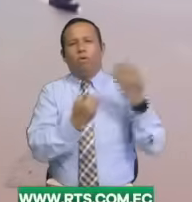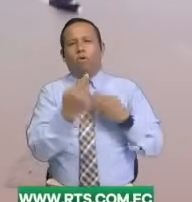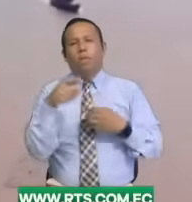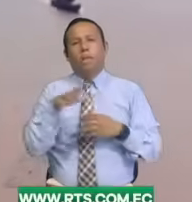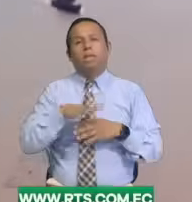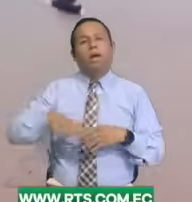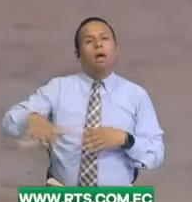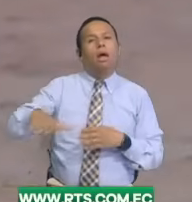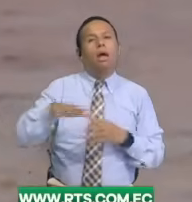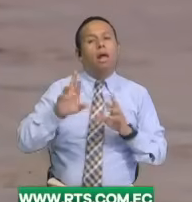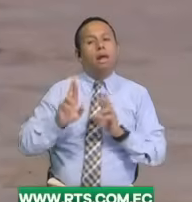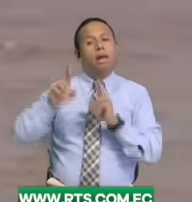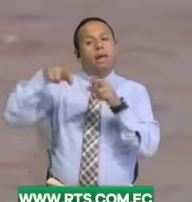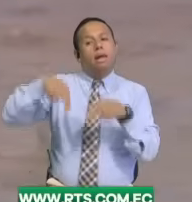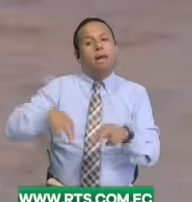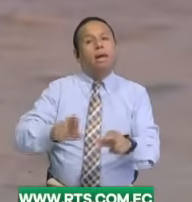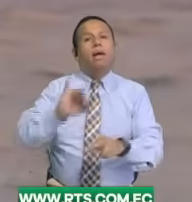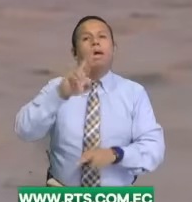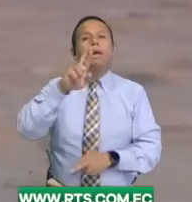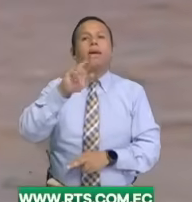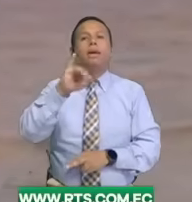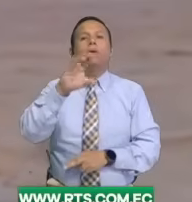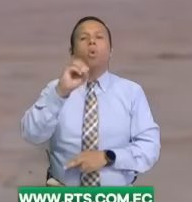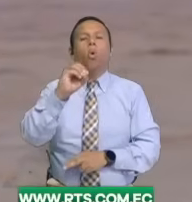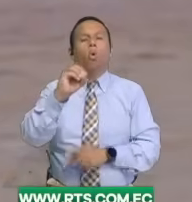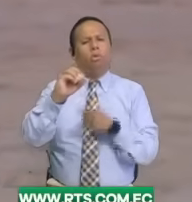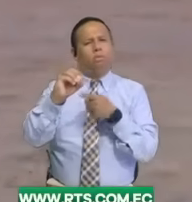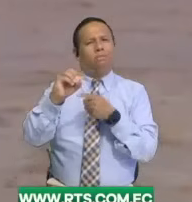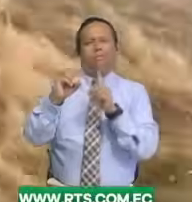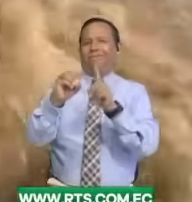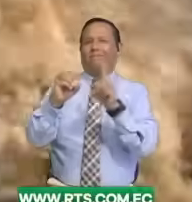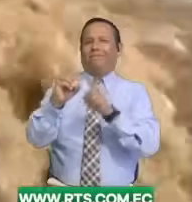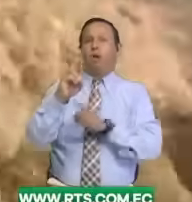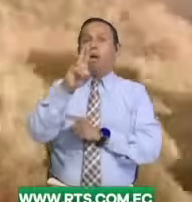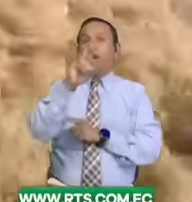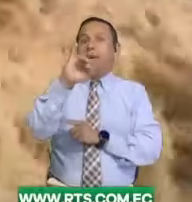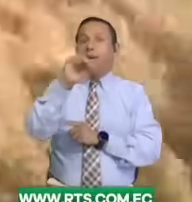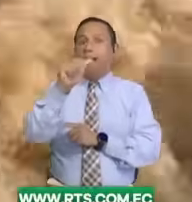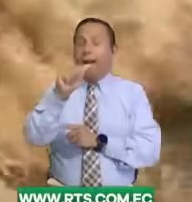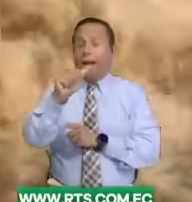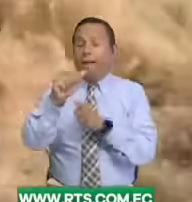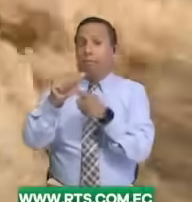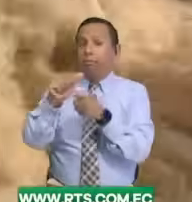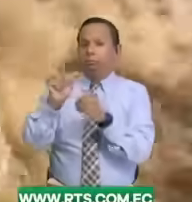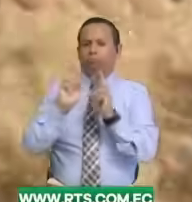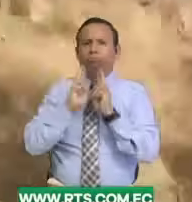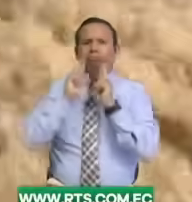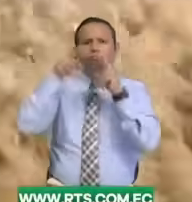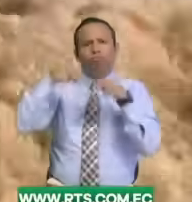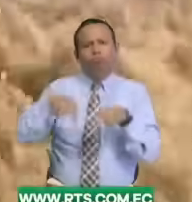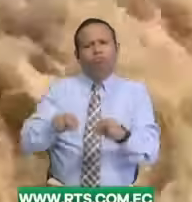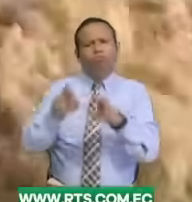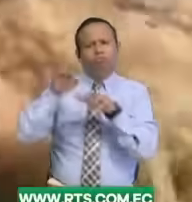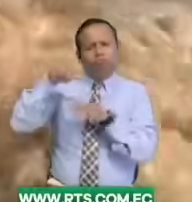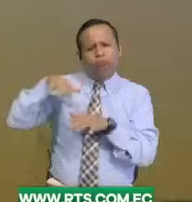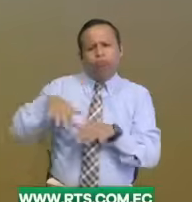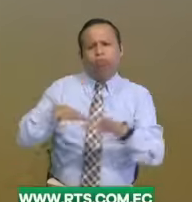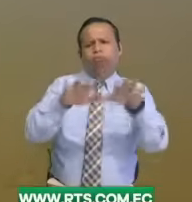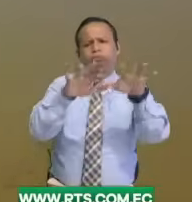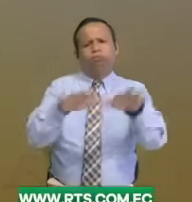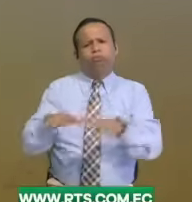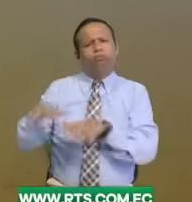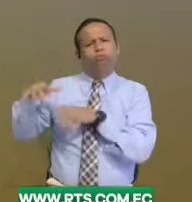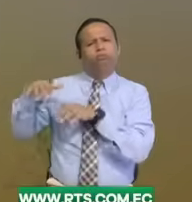río, sin embargo, no lo es. Ese caudaloso elemento natural que se ve a diario desde cualquier punto de